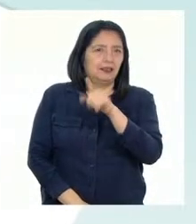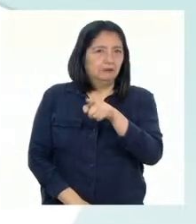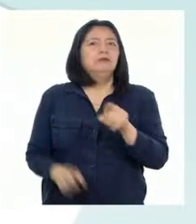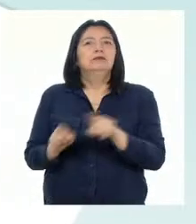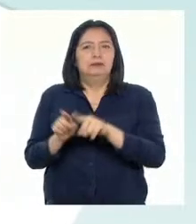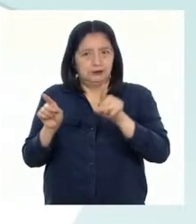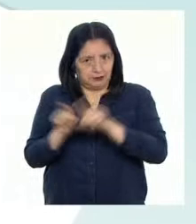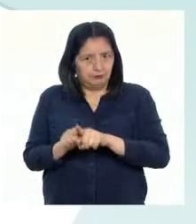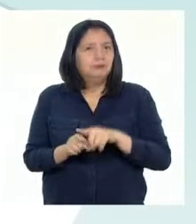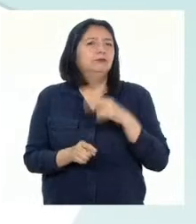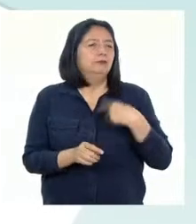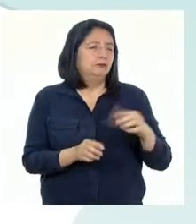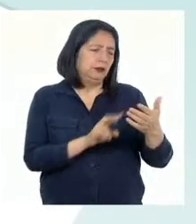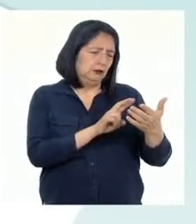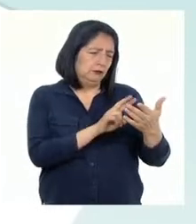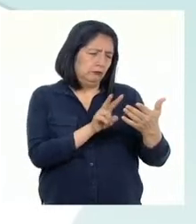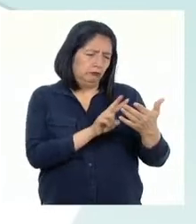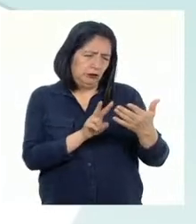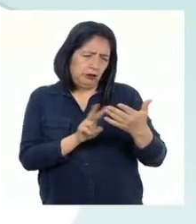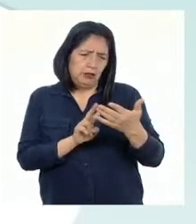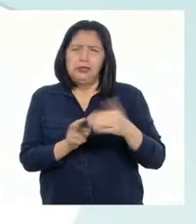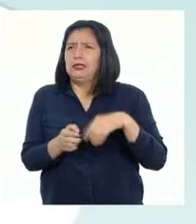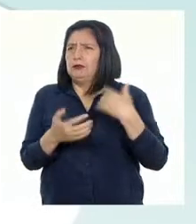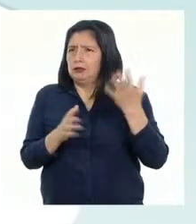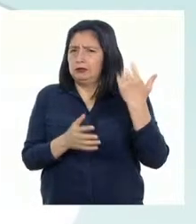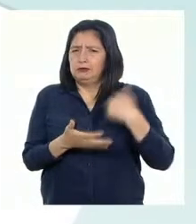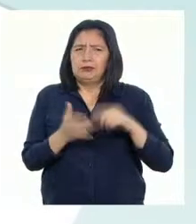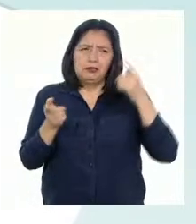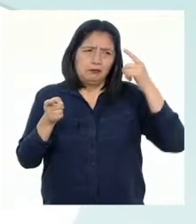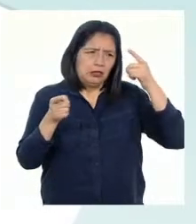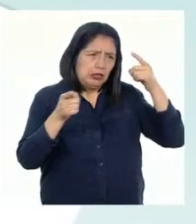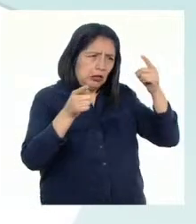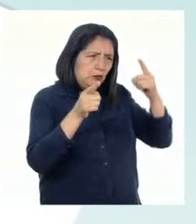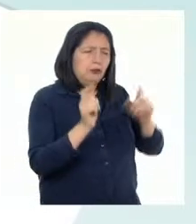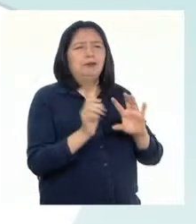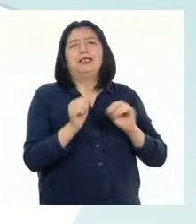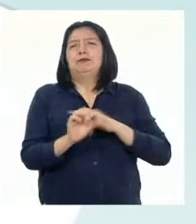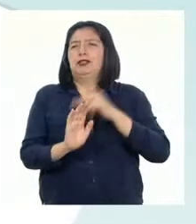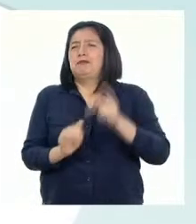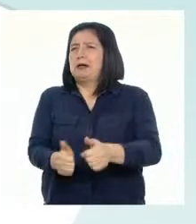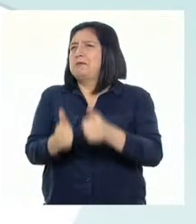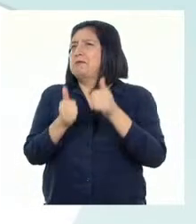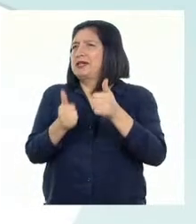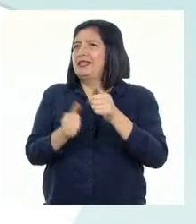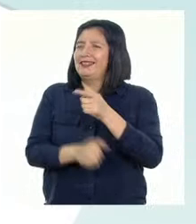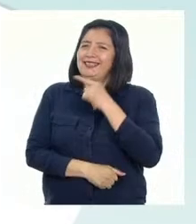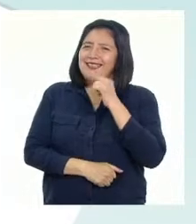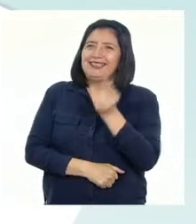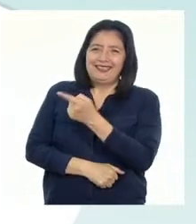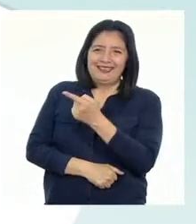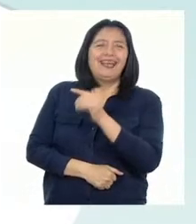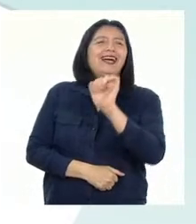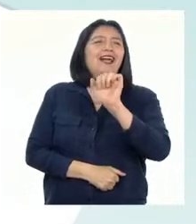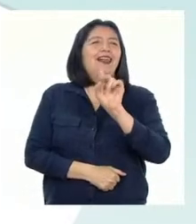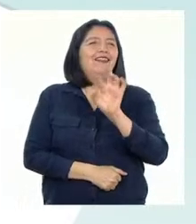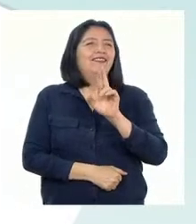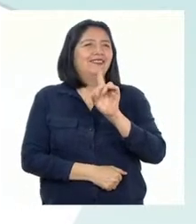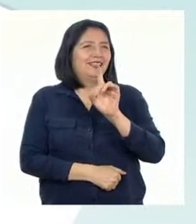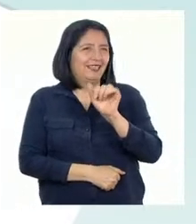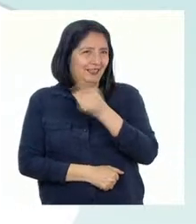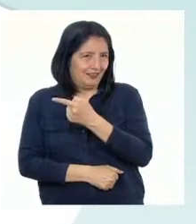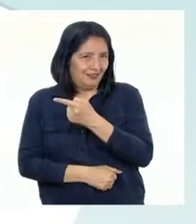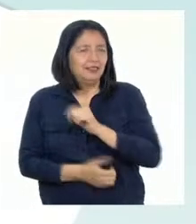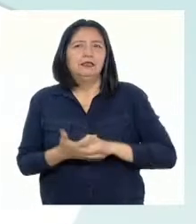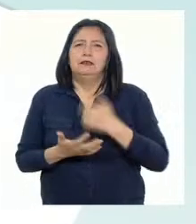revisa también los guiones y coordina con todas y todos para que el programa salga genial. Y ella es Andrea. Andrea